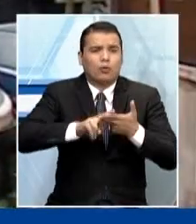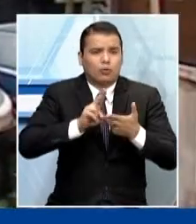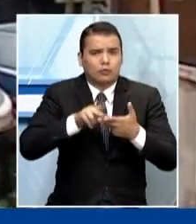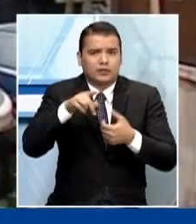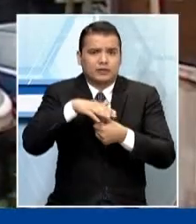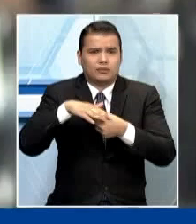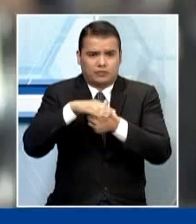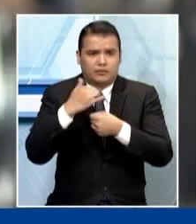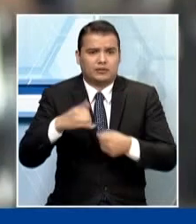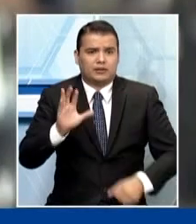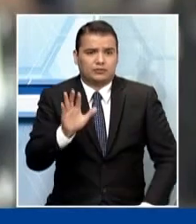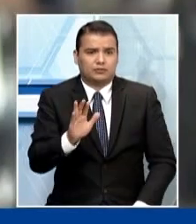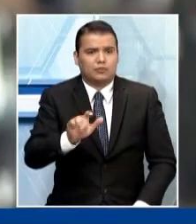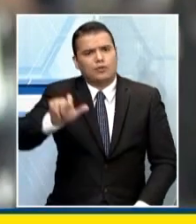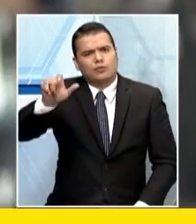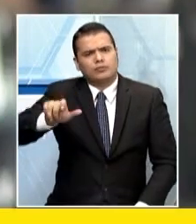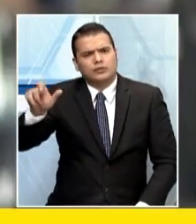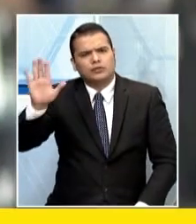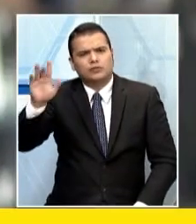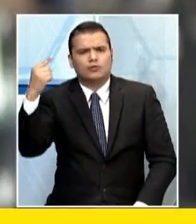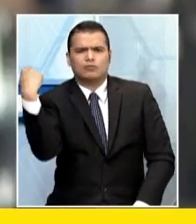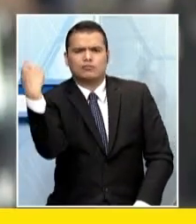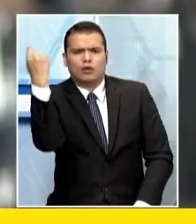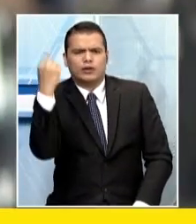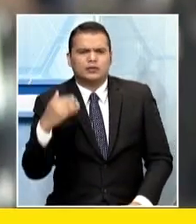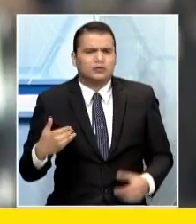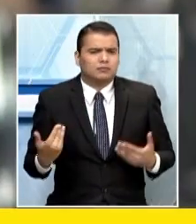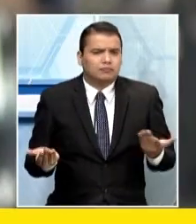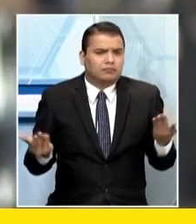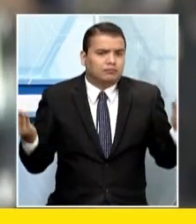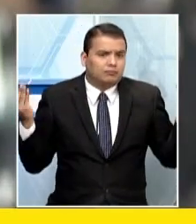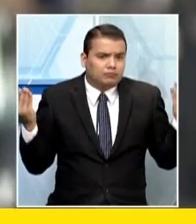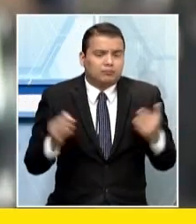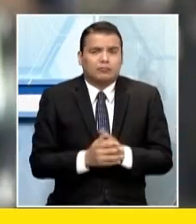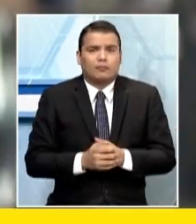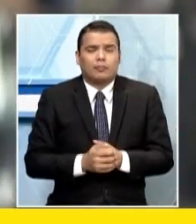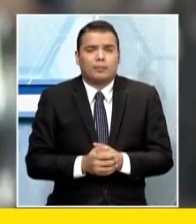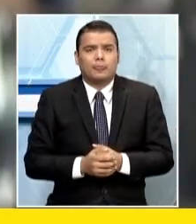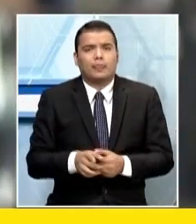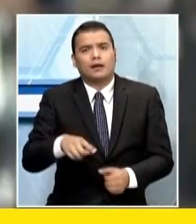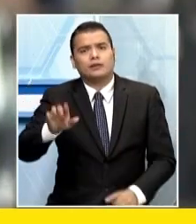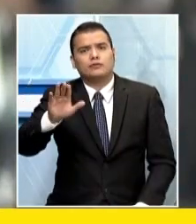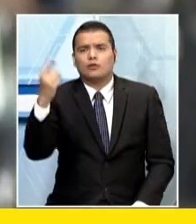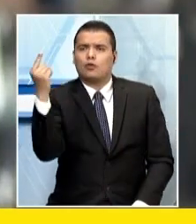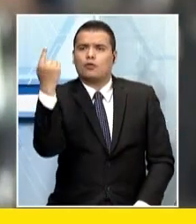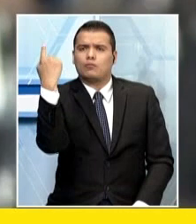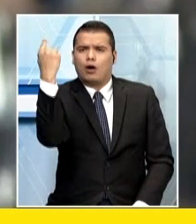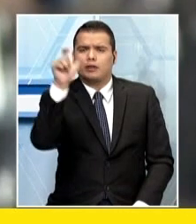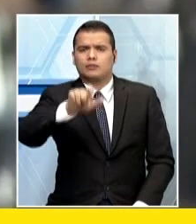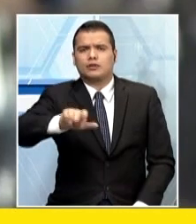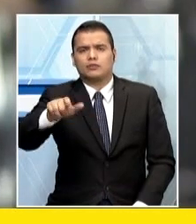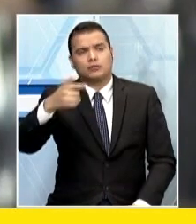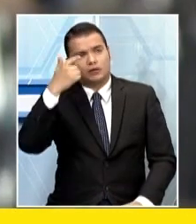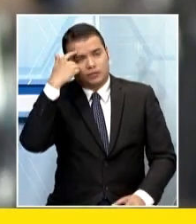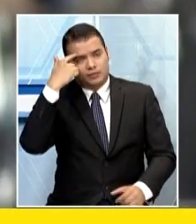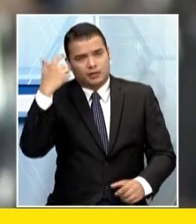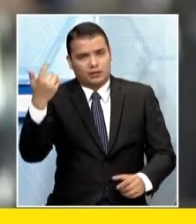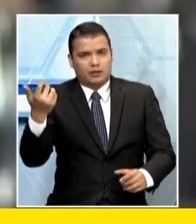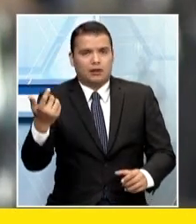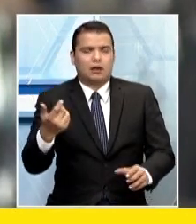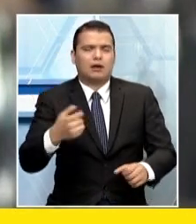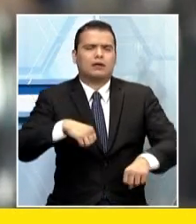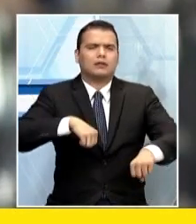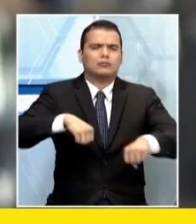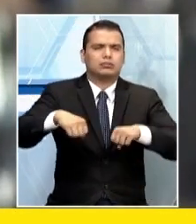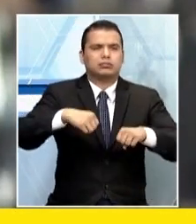Los políticos muchas veces, lamentablemente, en sus procesos, hacen un ejercicio que no es del todo sano